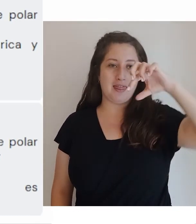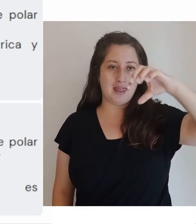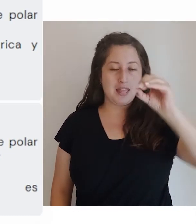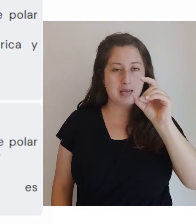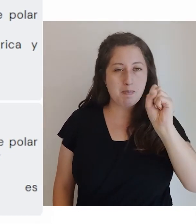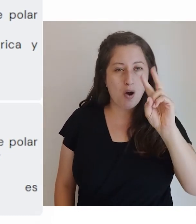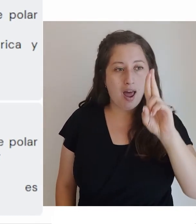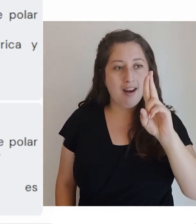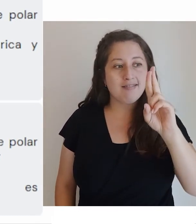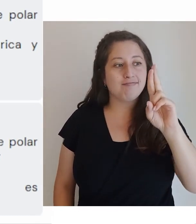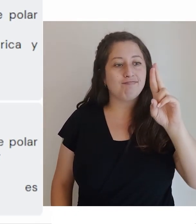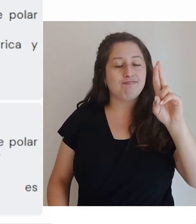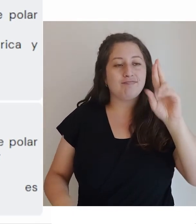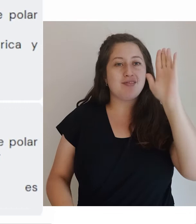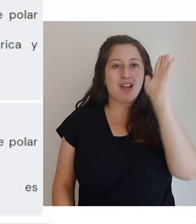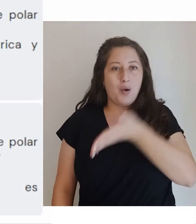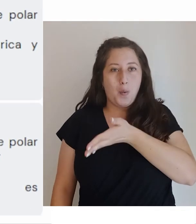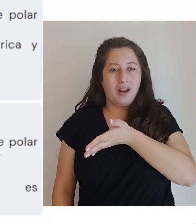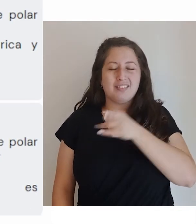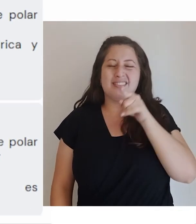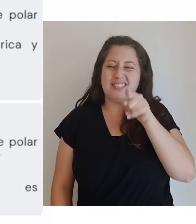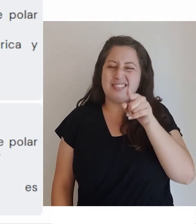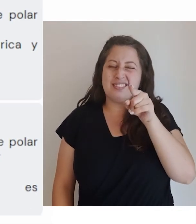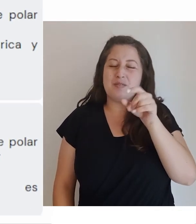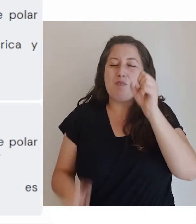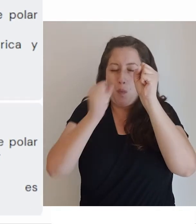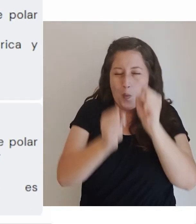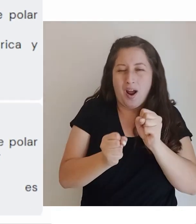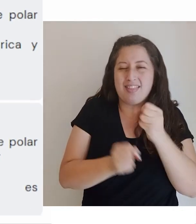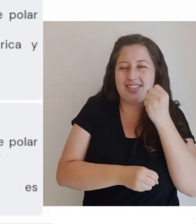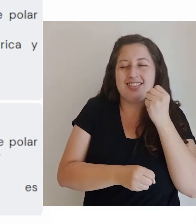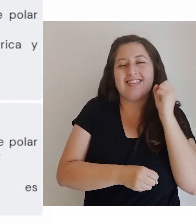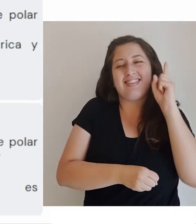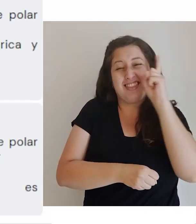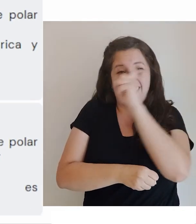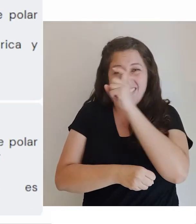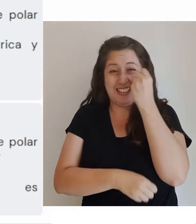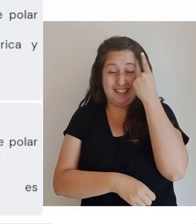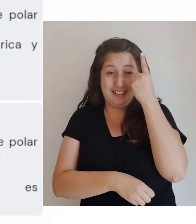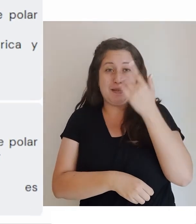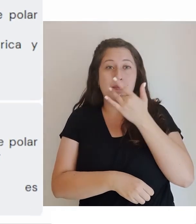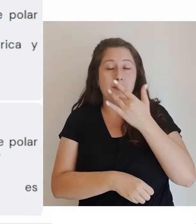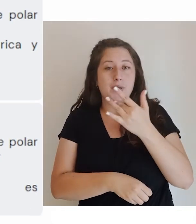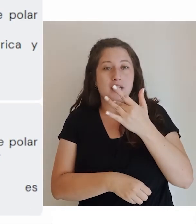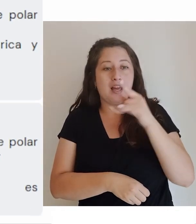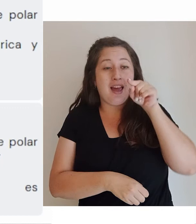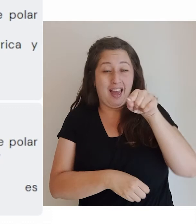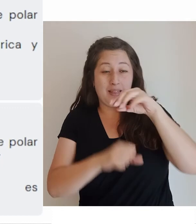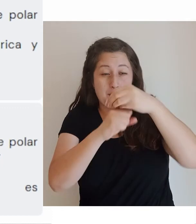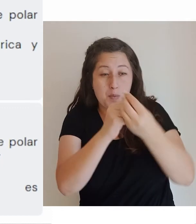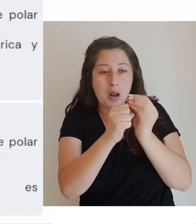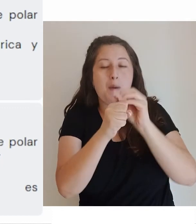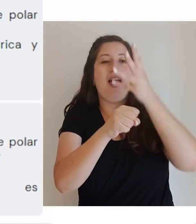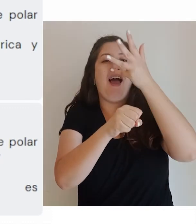un poco más difícil de comprenderlo porque a diferencia de las anteriores, esta molécula tiene más